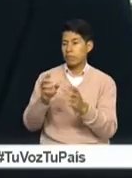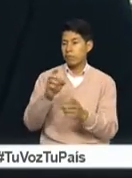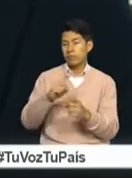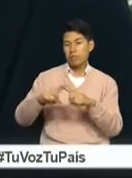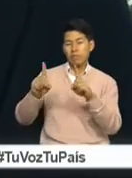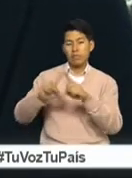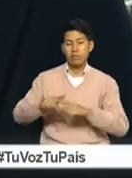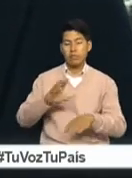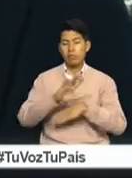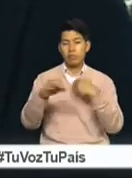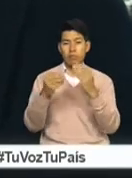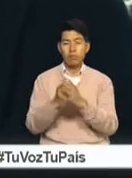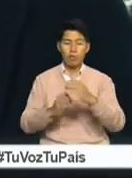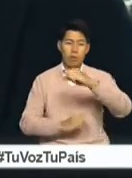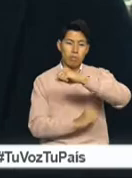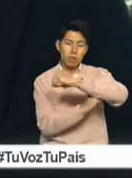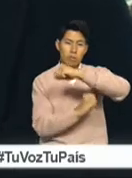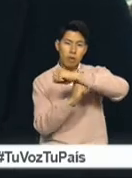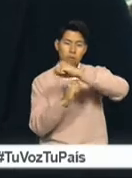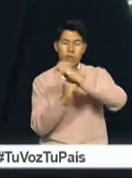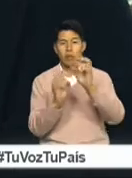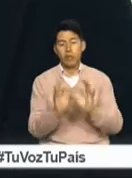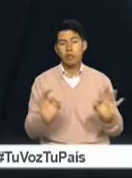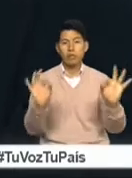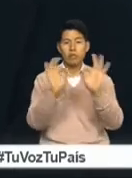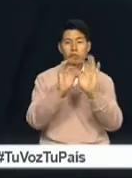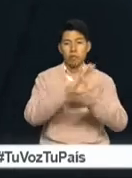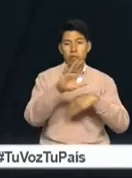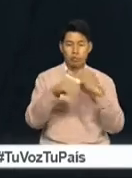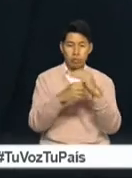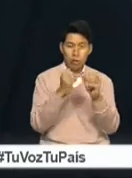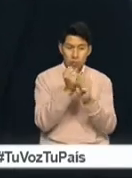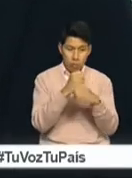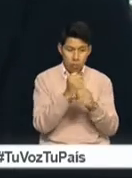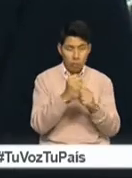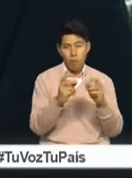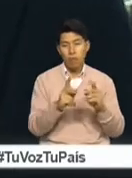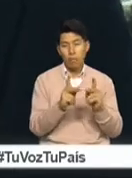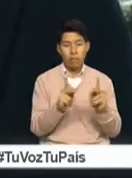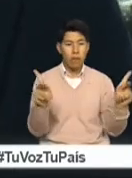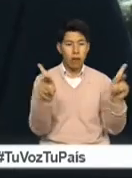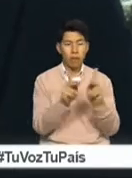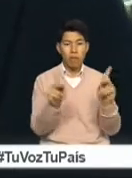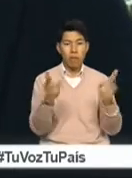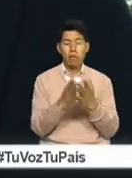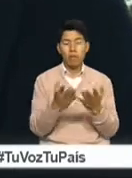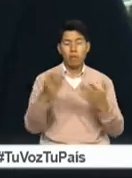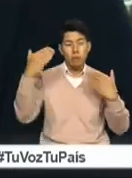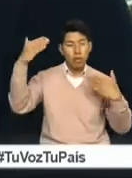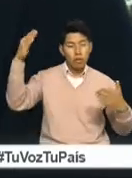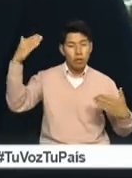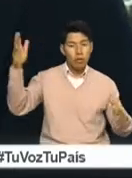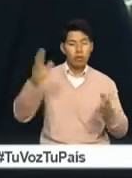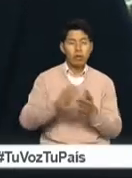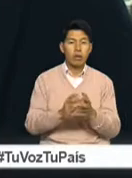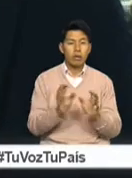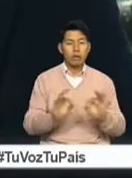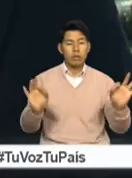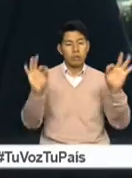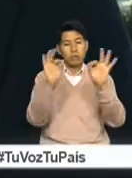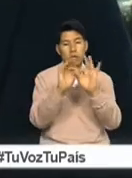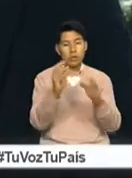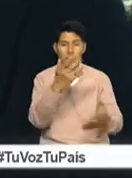tienes toda la razón de que lo que estamos buscando es crear una plata intercambio de políticas de intercambio de investigación de